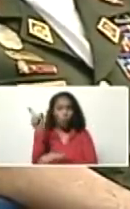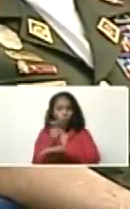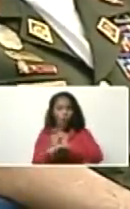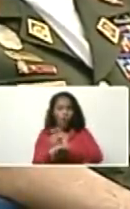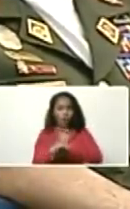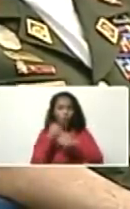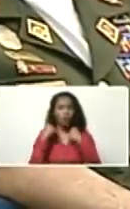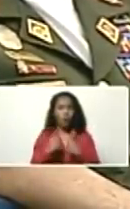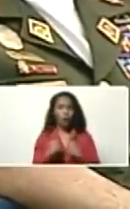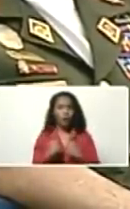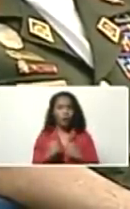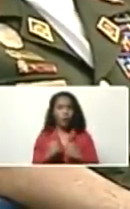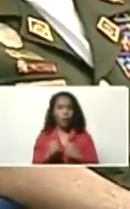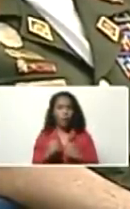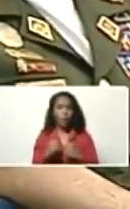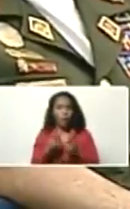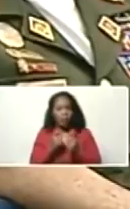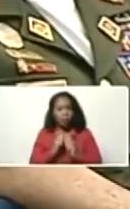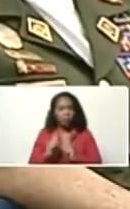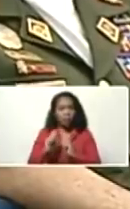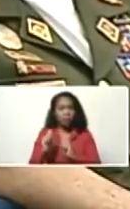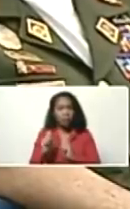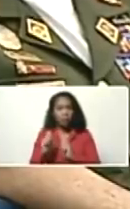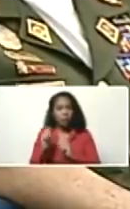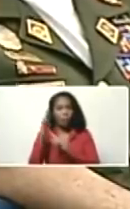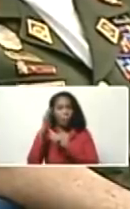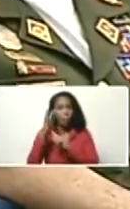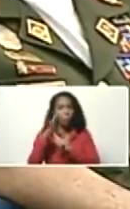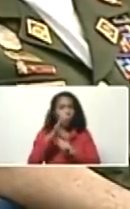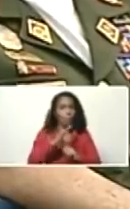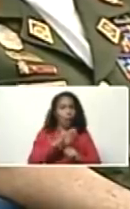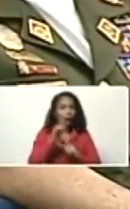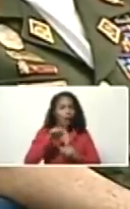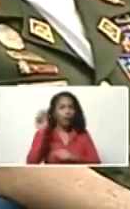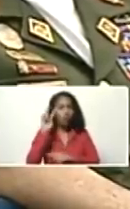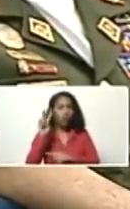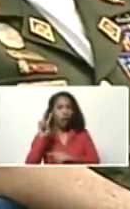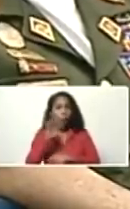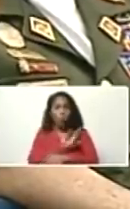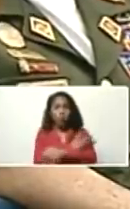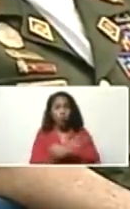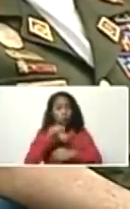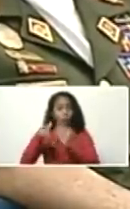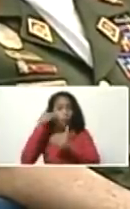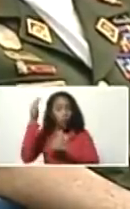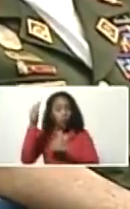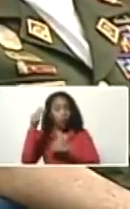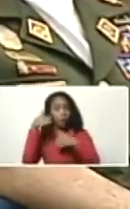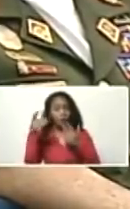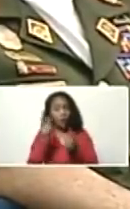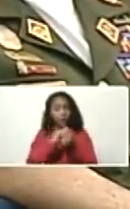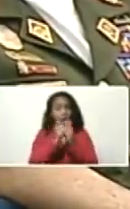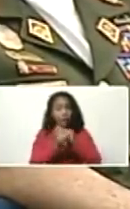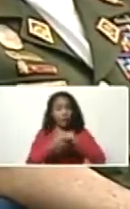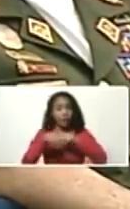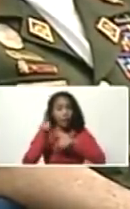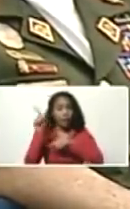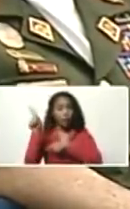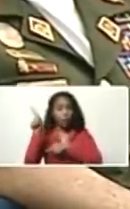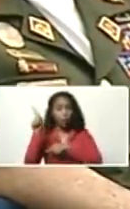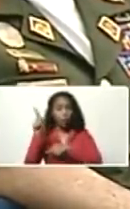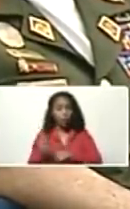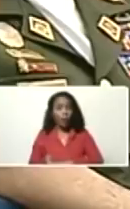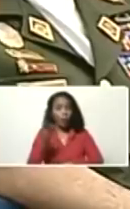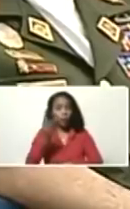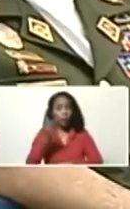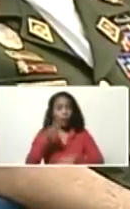espurio, un intento de sumisión de Venezuela a una potencia extranjera, de conversión de esto en un enclave